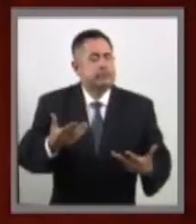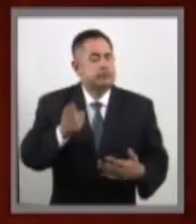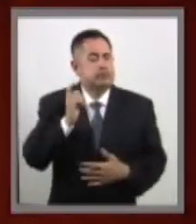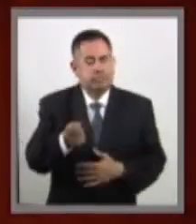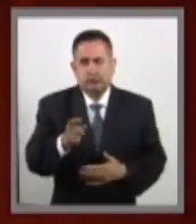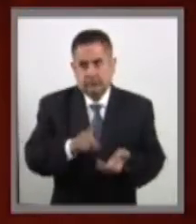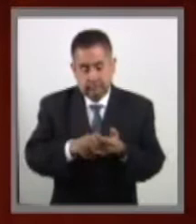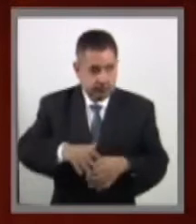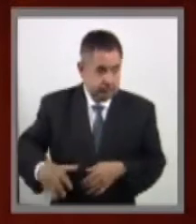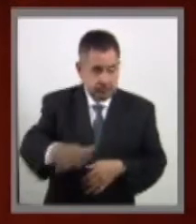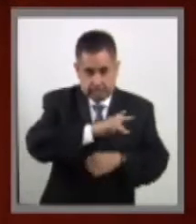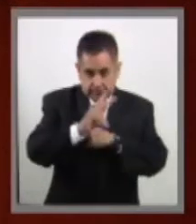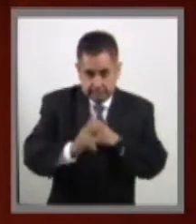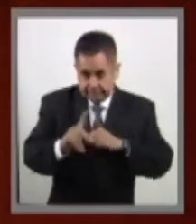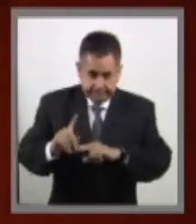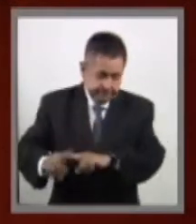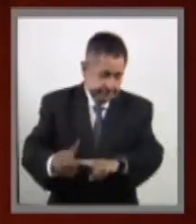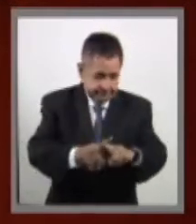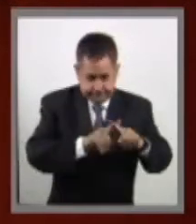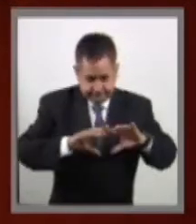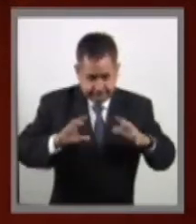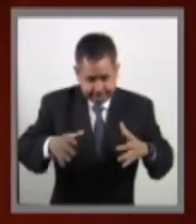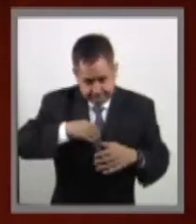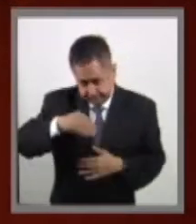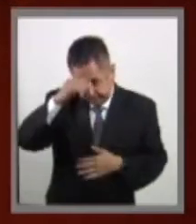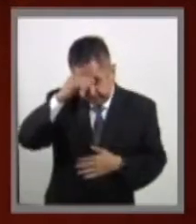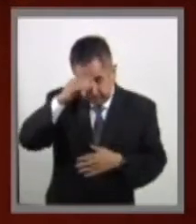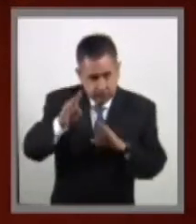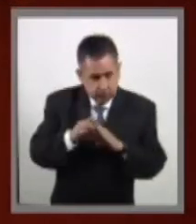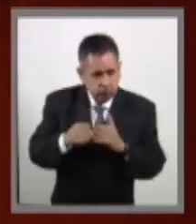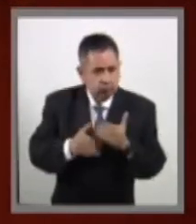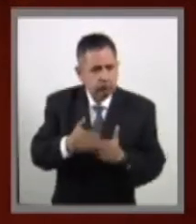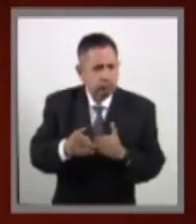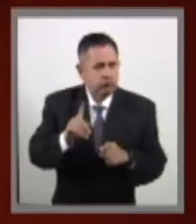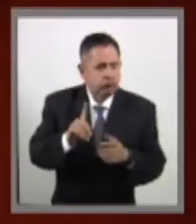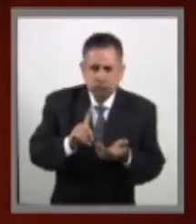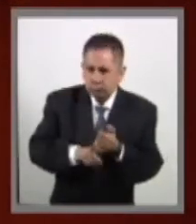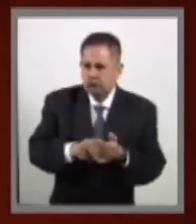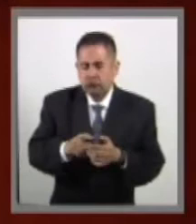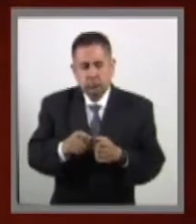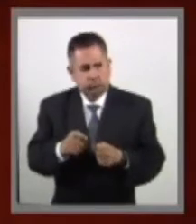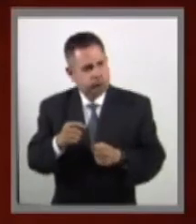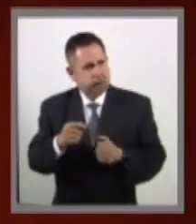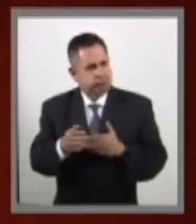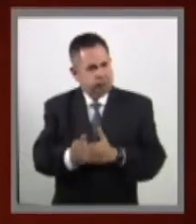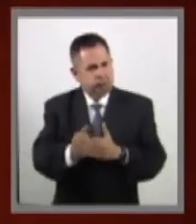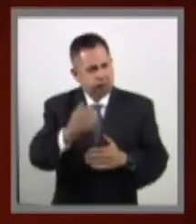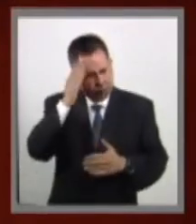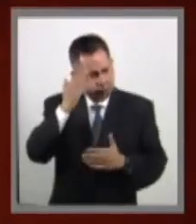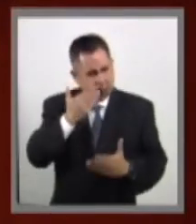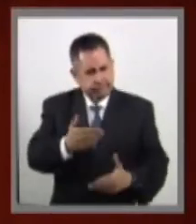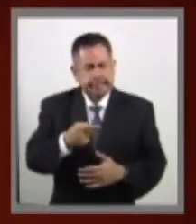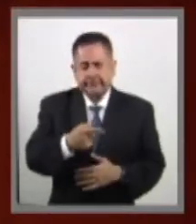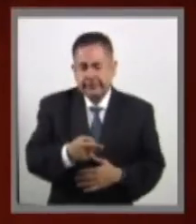derivado de la enorme diversidad con la que cuenta, que la ha colocado como una verdadera potencia agroalimentaria, no